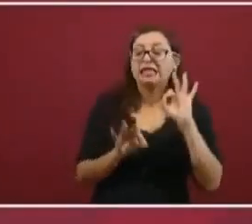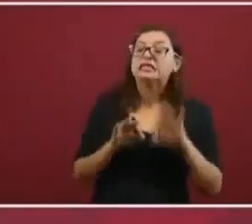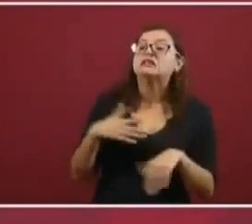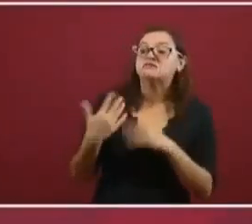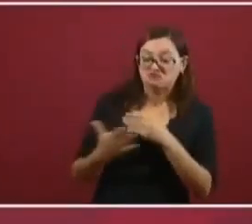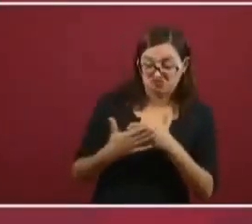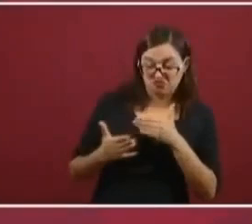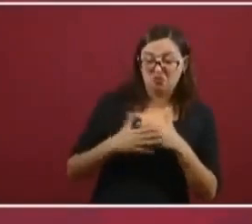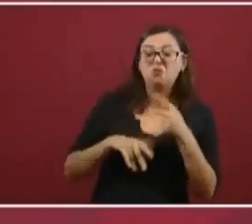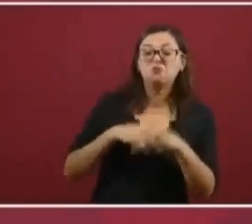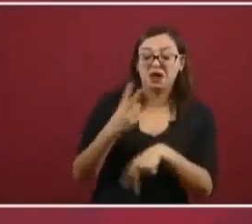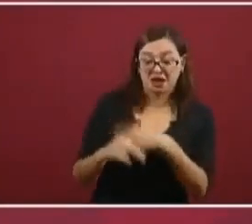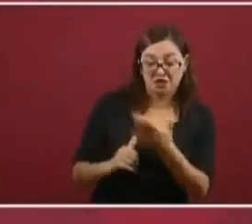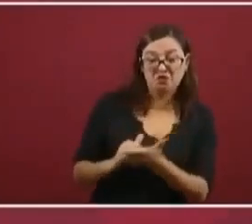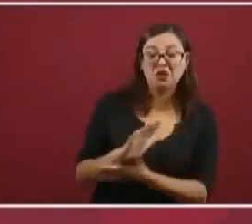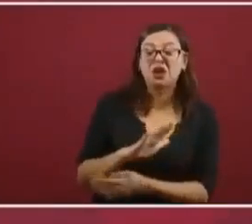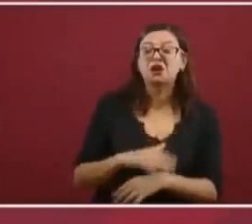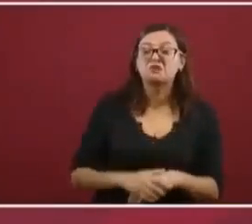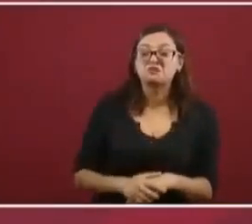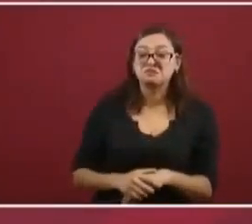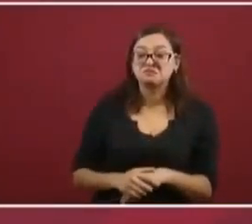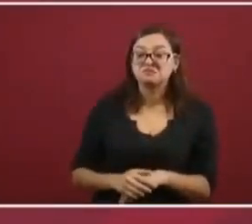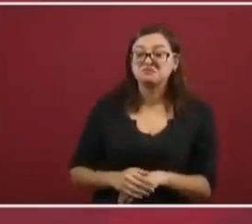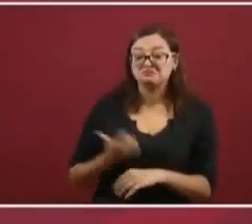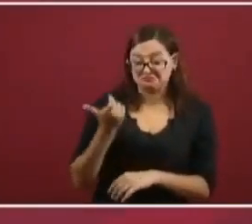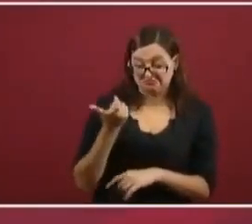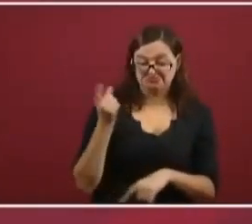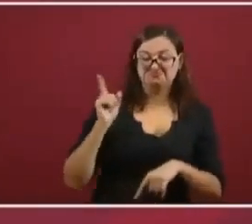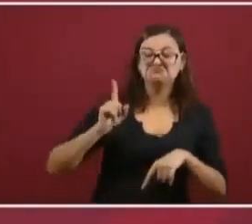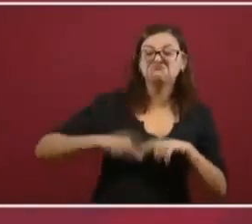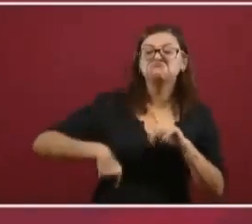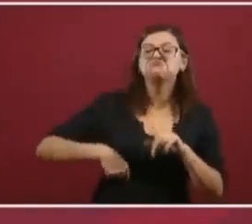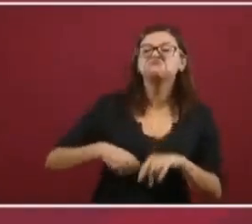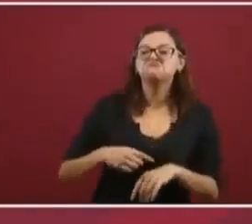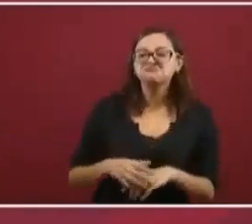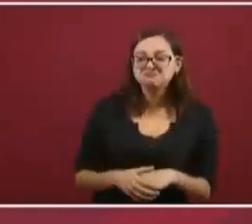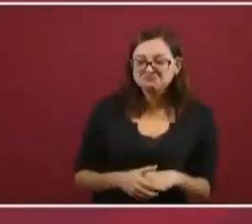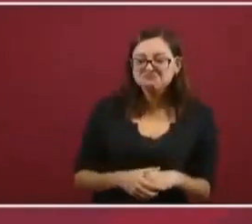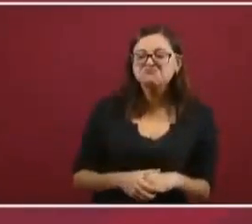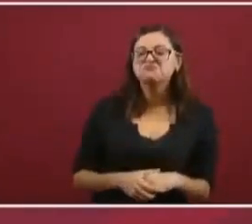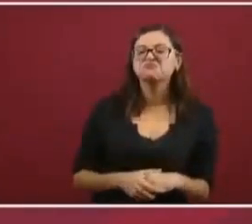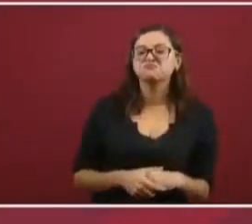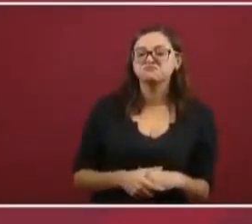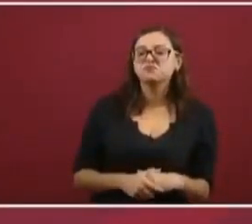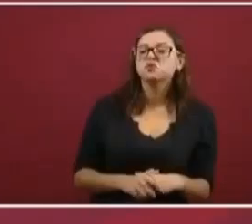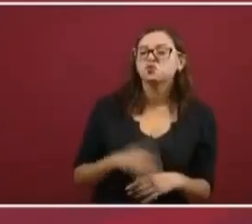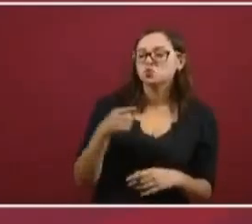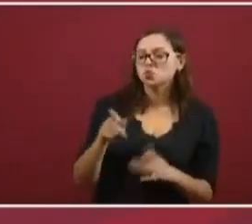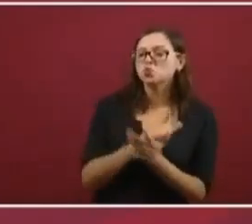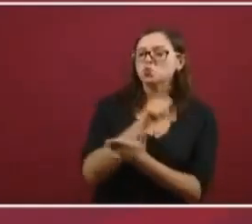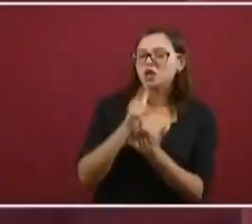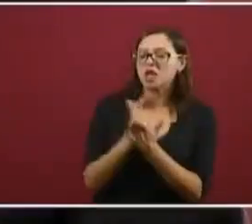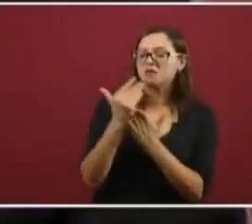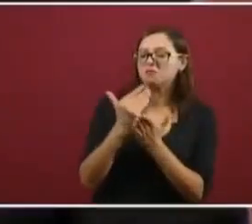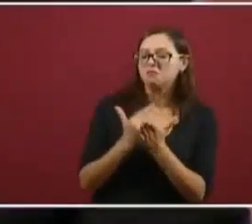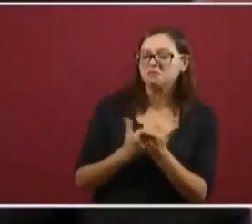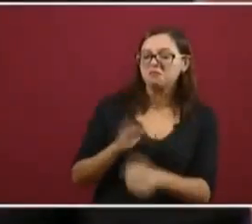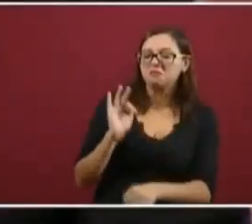a correr te van a quitar tu sueldo van tus